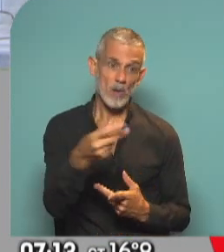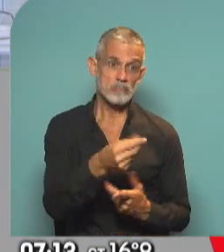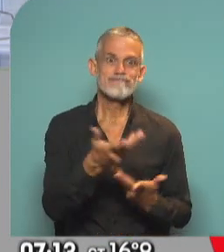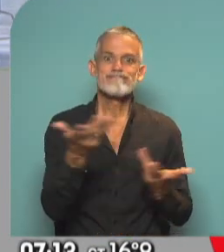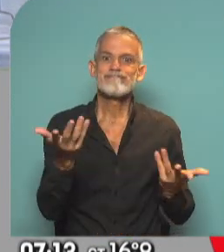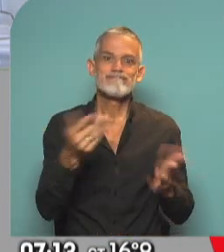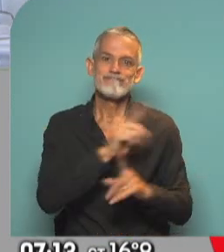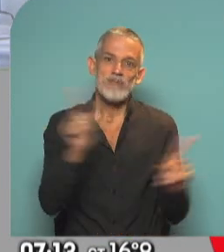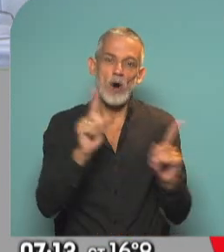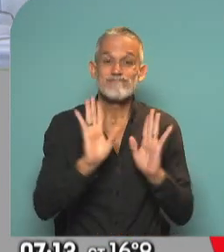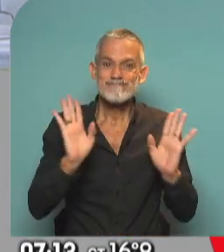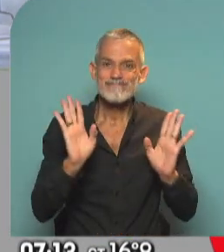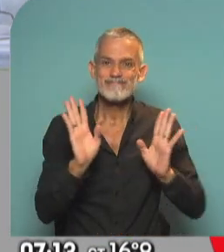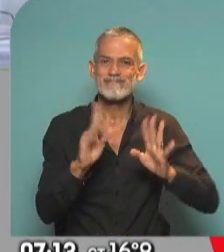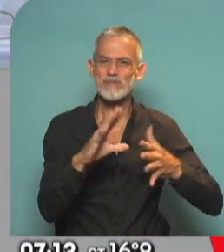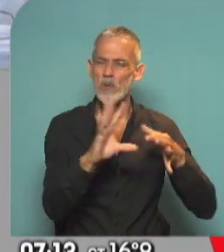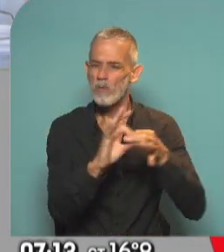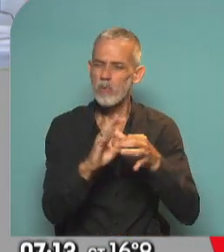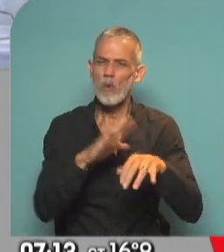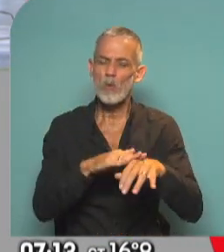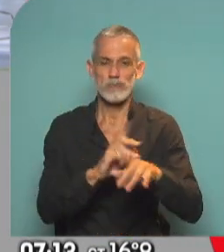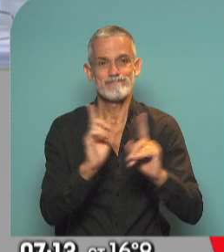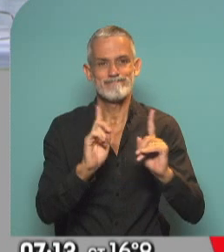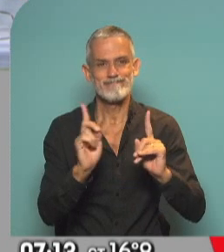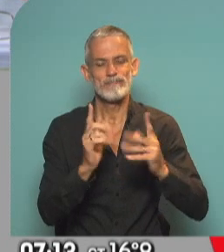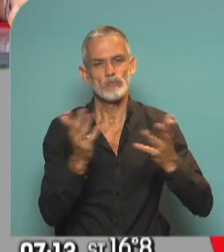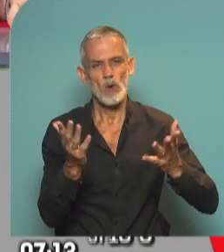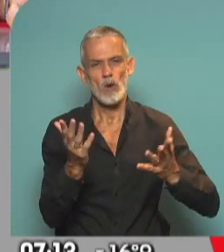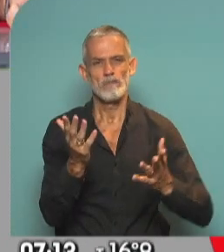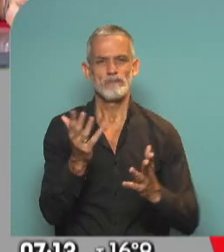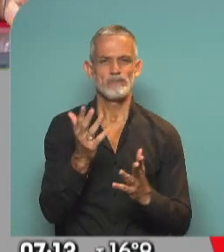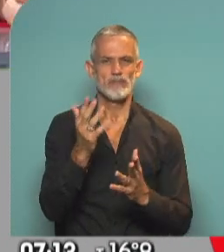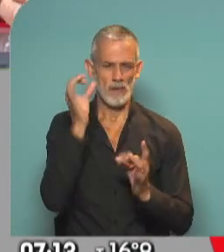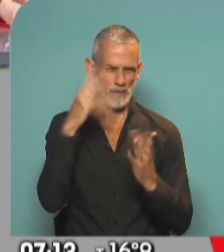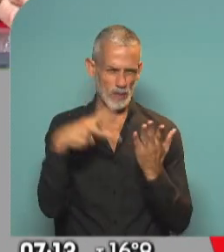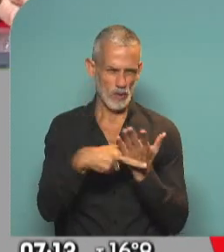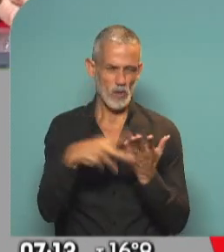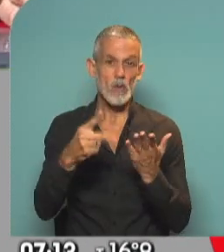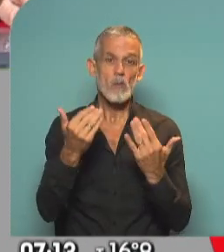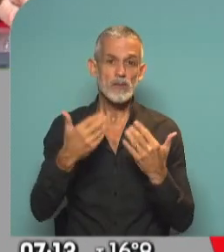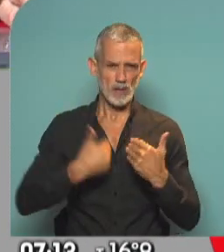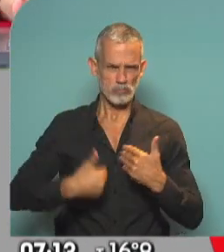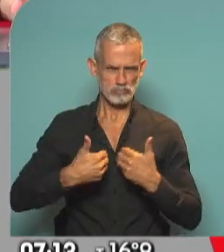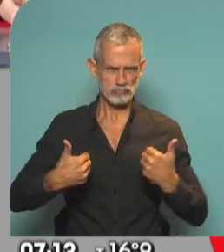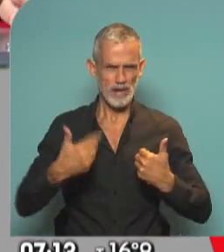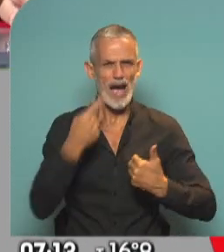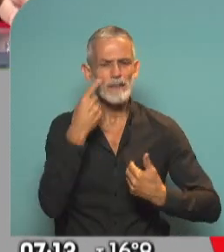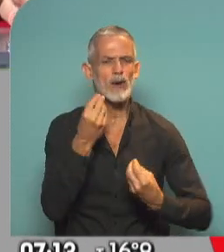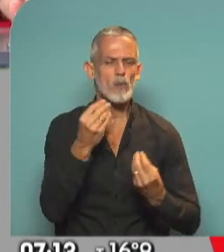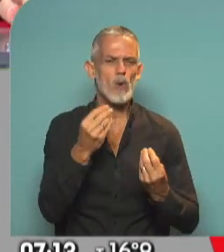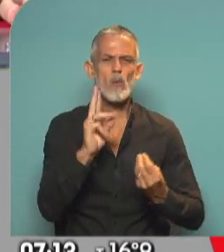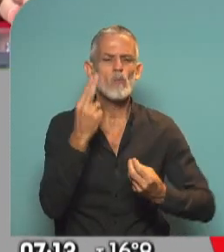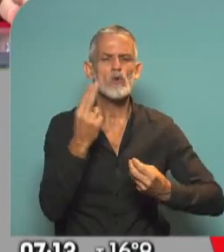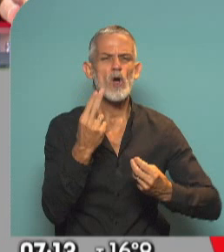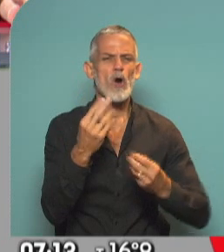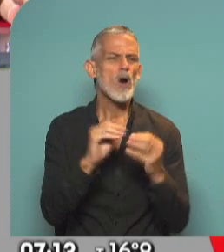cloro? No, por lo menos no está establecido. ¿Se podría llegar a hacer, y perdóname la interrupción, Néstor, Sí, claro, una autopsia para determinar sí, si fue el dióxido de cloro